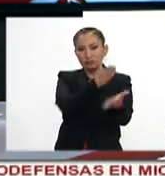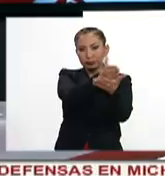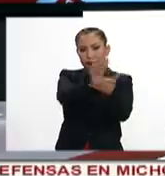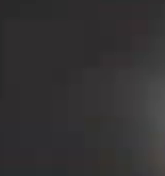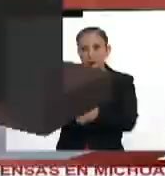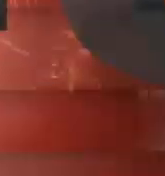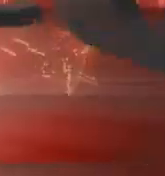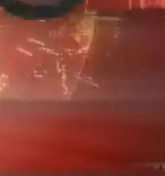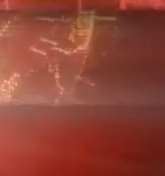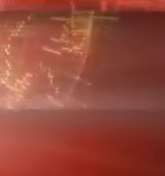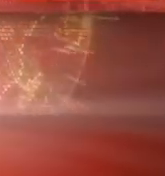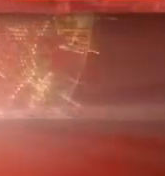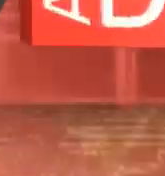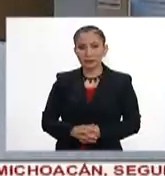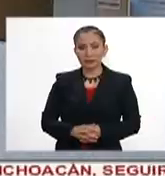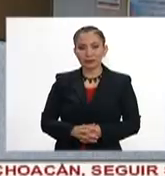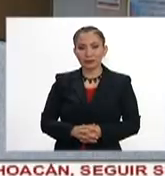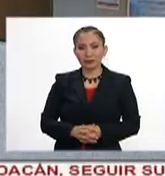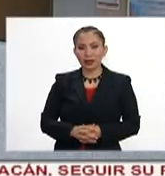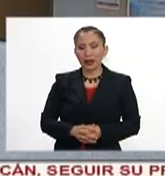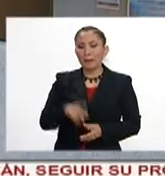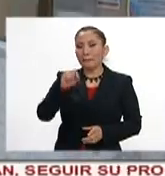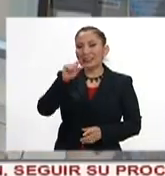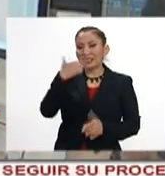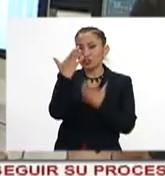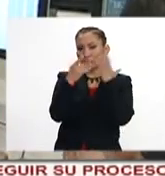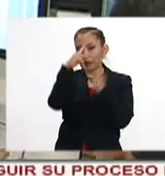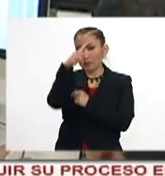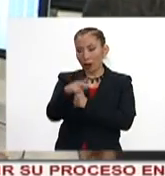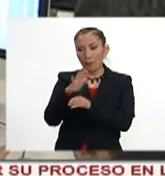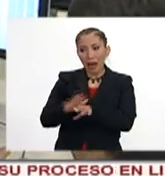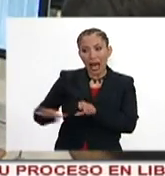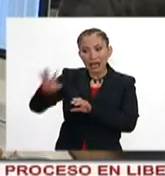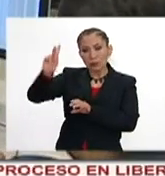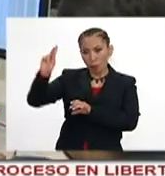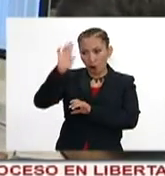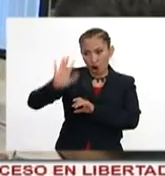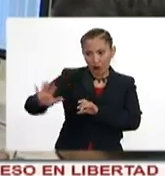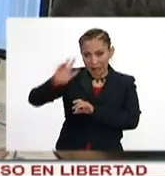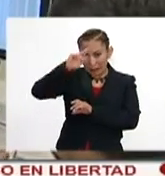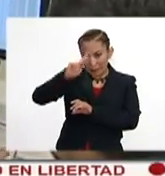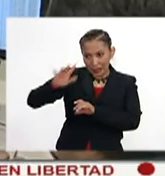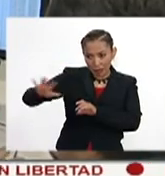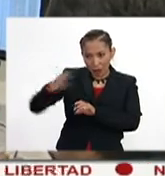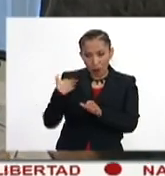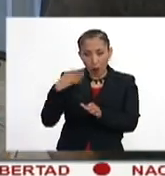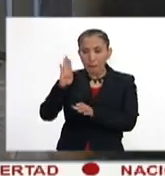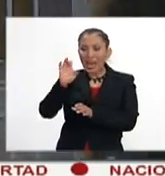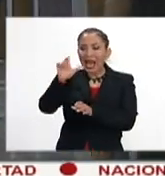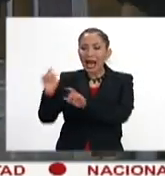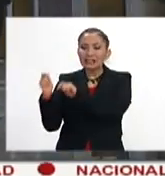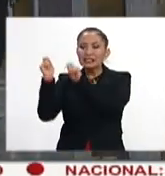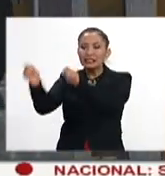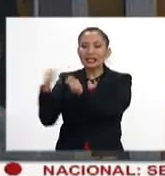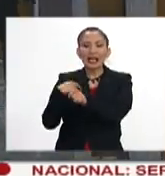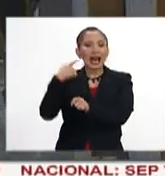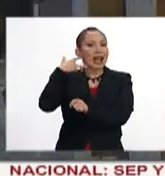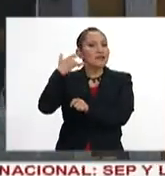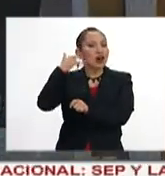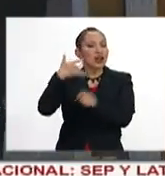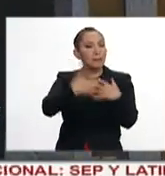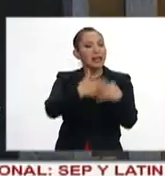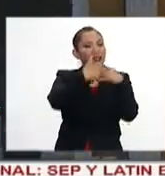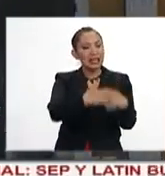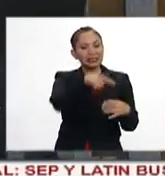estadounidenses. 30 estudiantes mexicanos, principalmente del Politécnico Nacional, se irán becados a California a